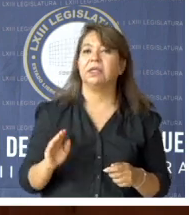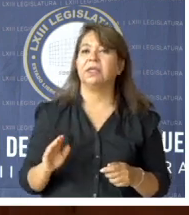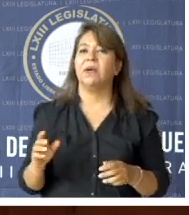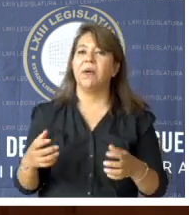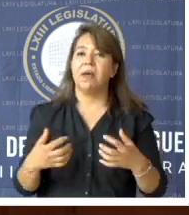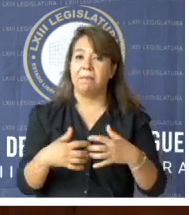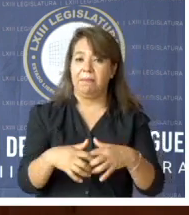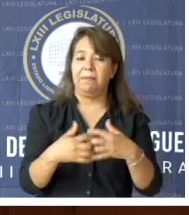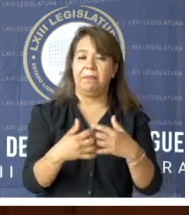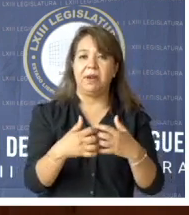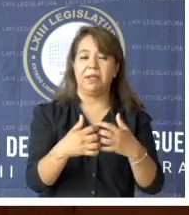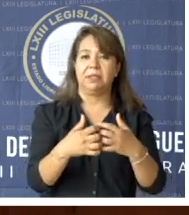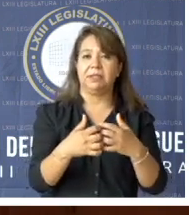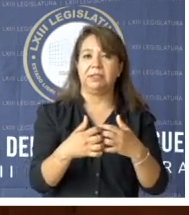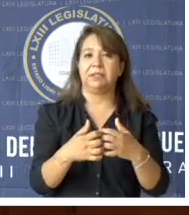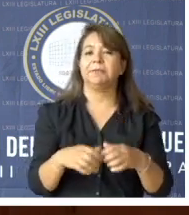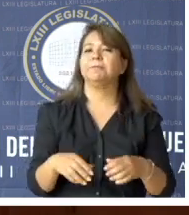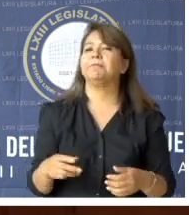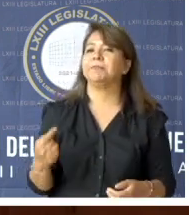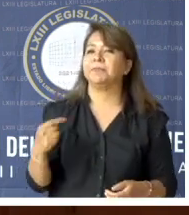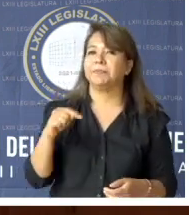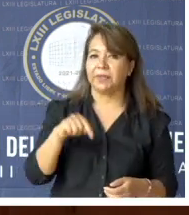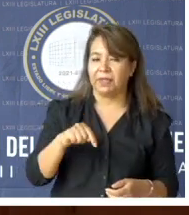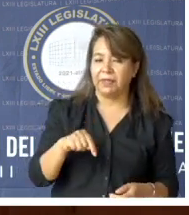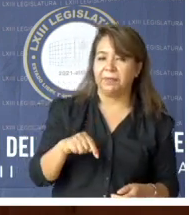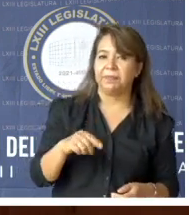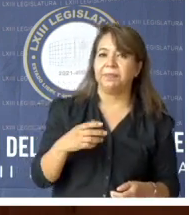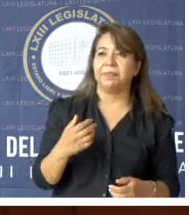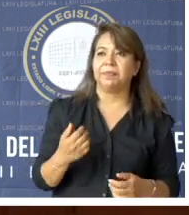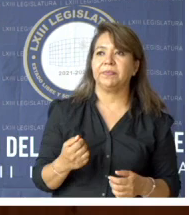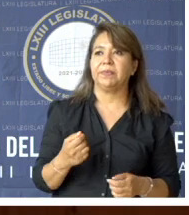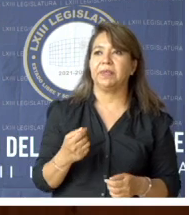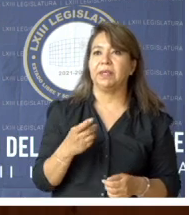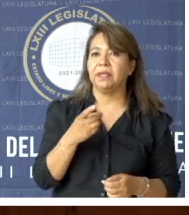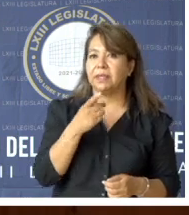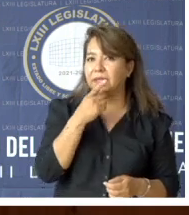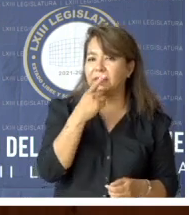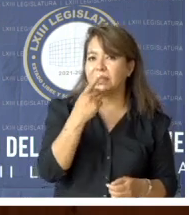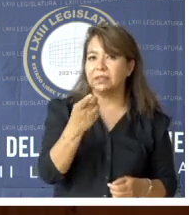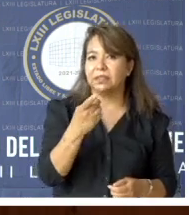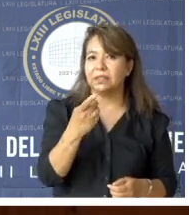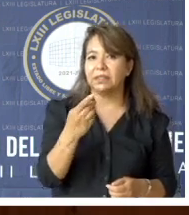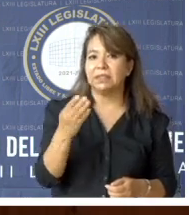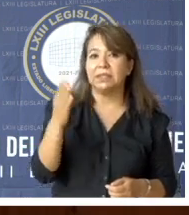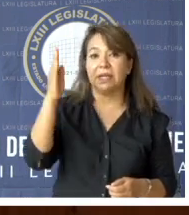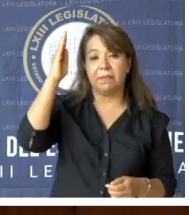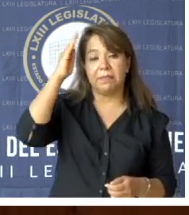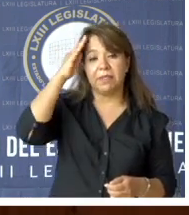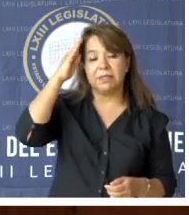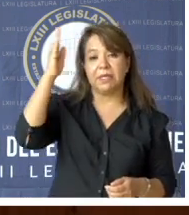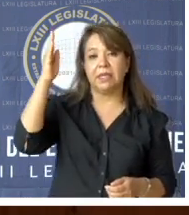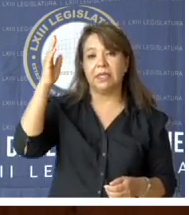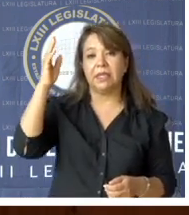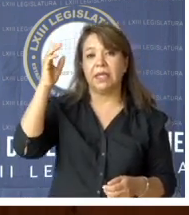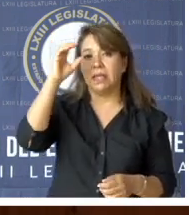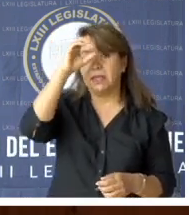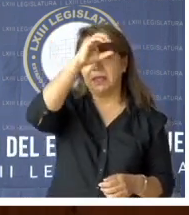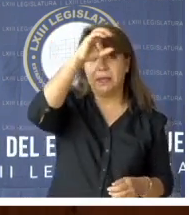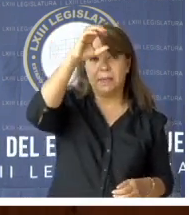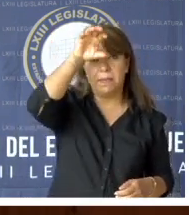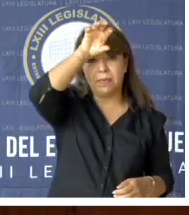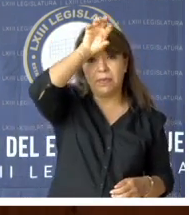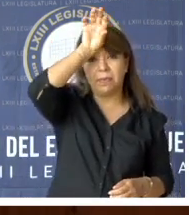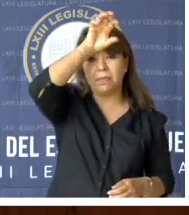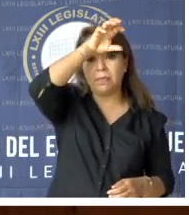privado. En esta tribuna hacemos hincapié que desde la presidencia de la Comisión de Minería